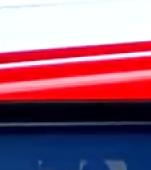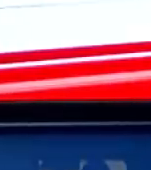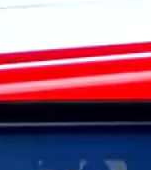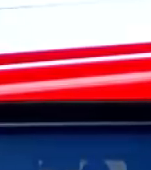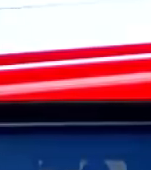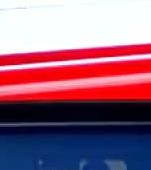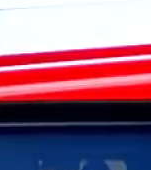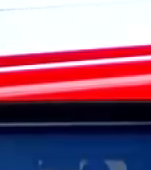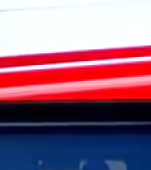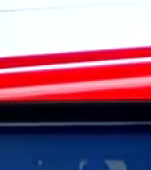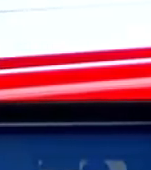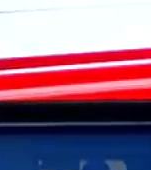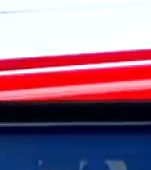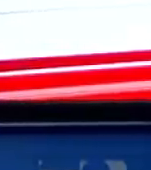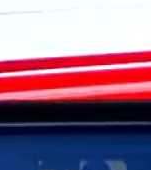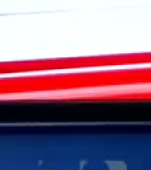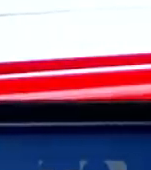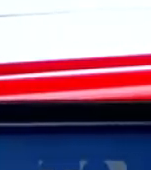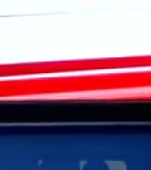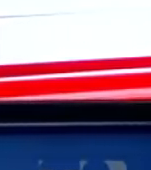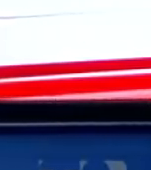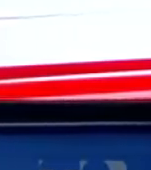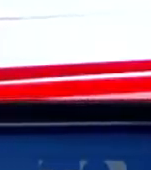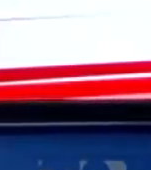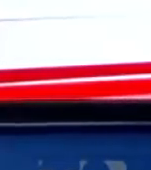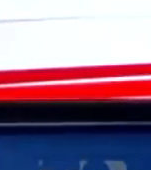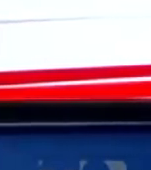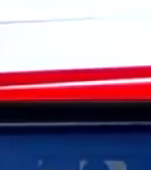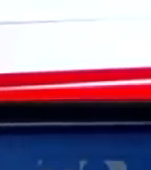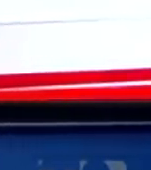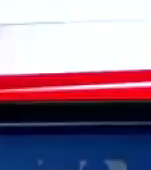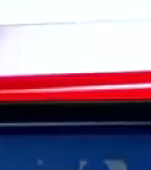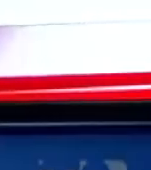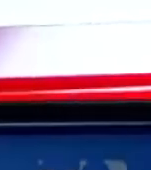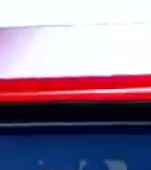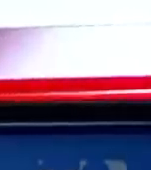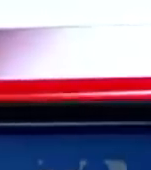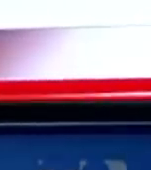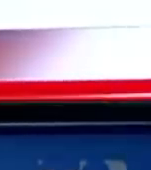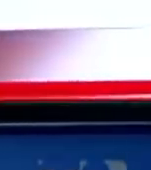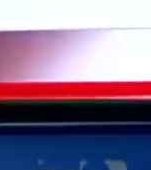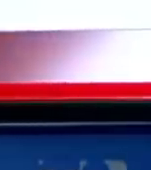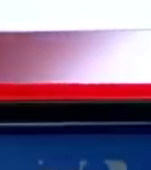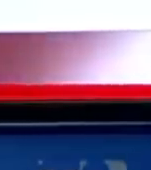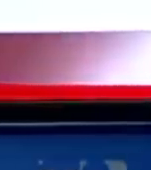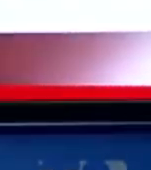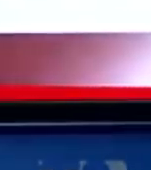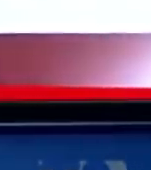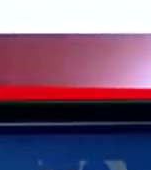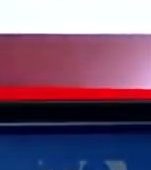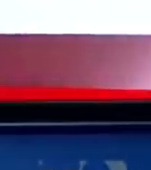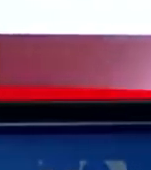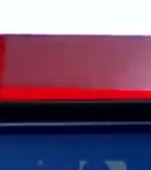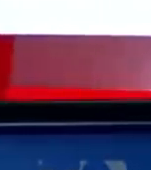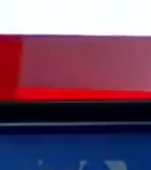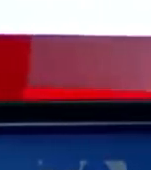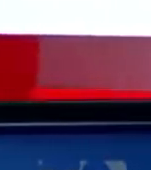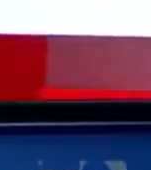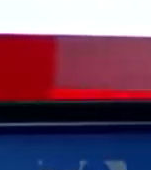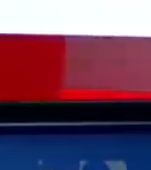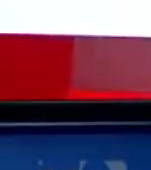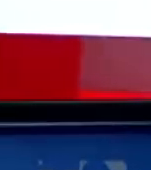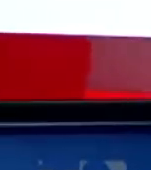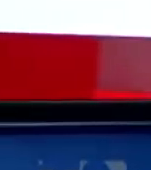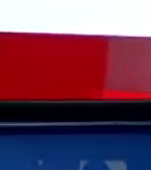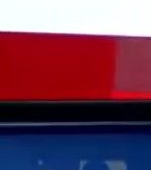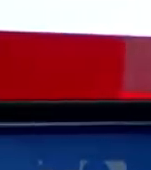caso de femicidio conmociona a la ciudad de Loja. Se trata del deceso de una niña de tan solo 3 años de edad que se reportó